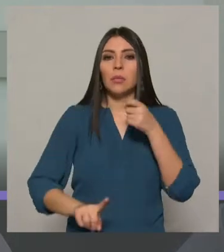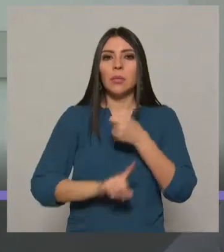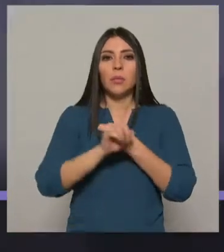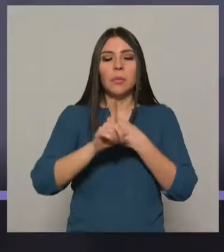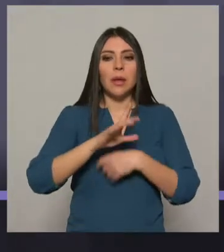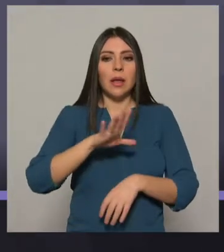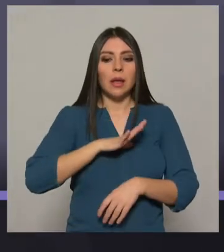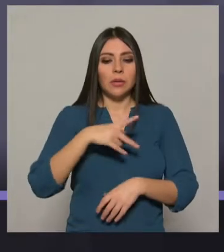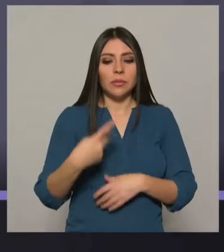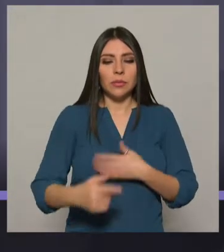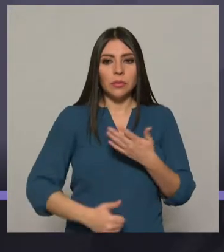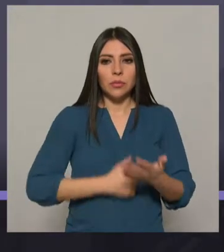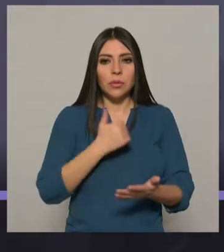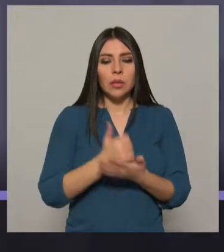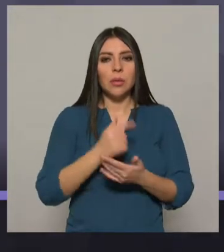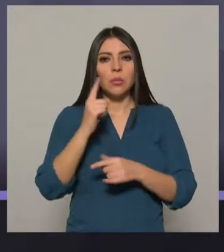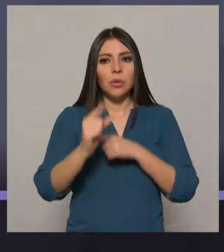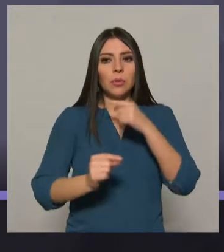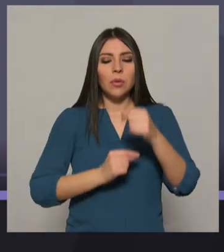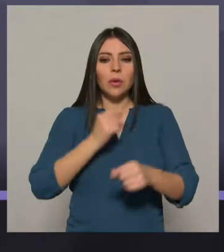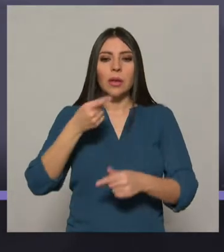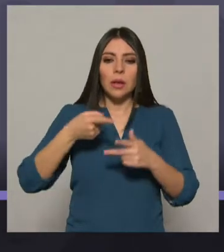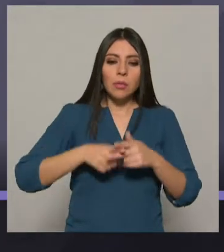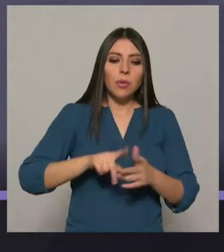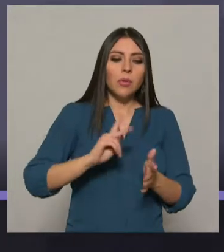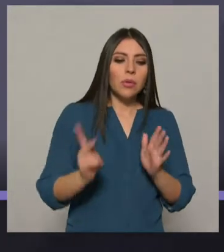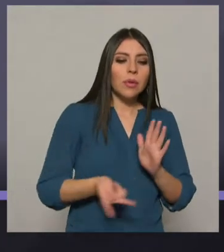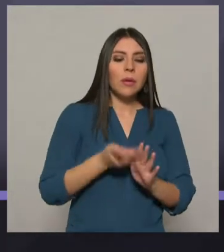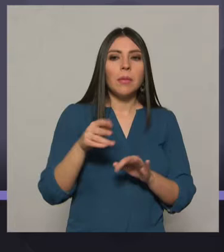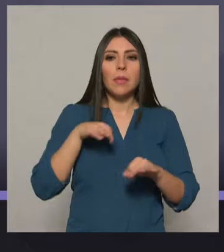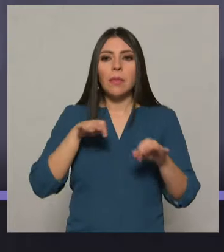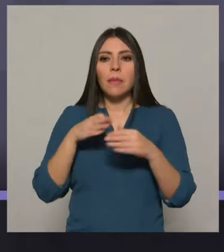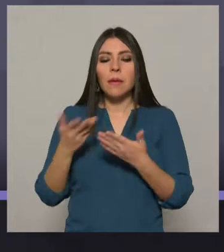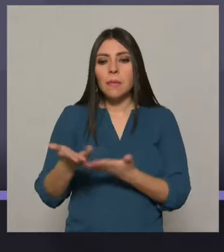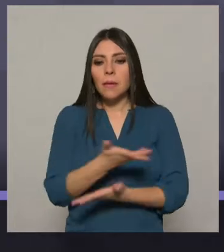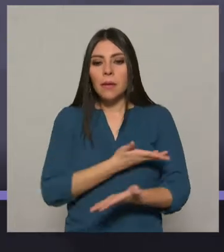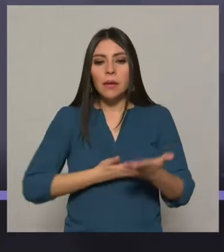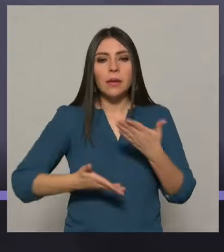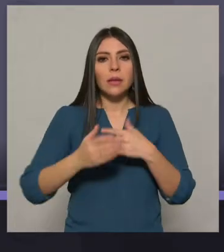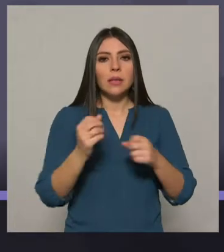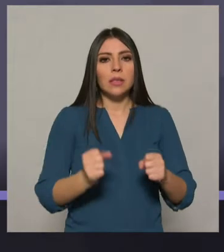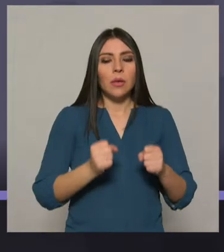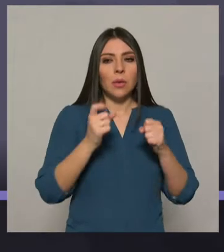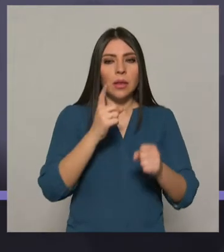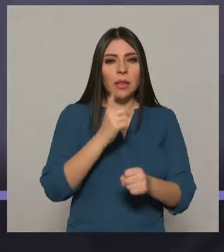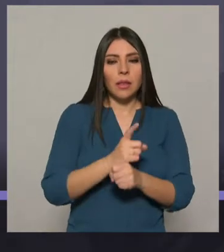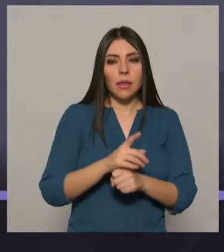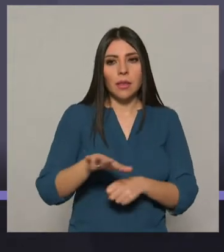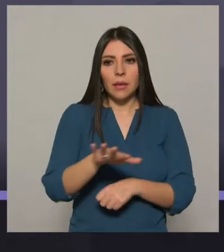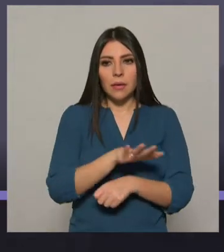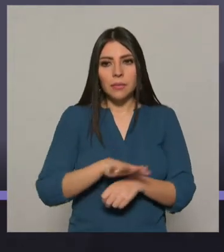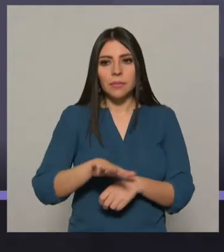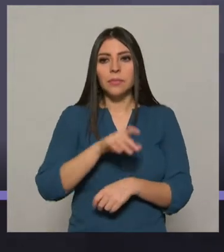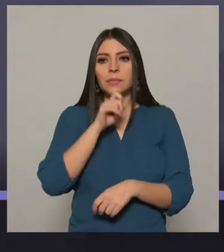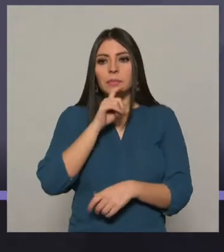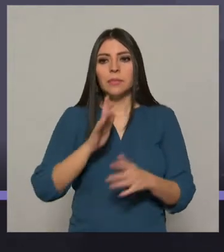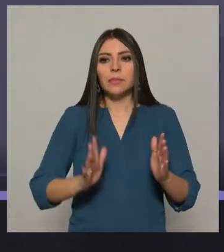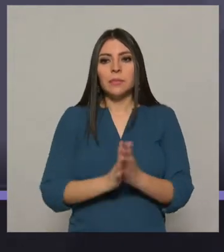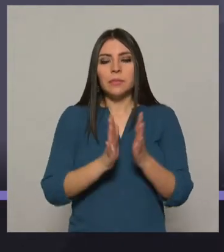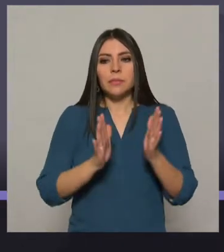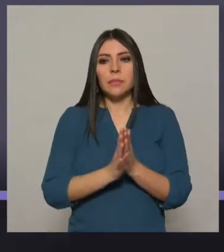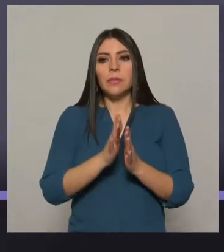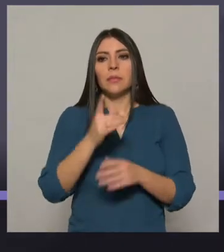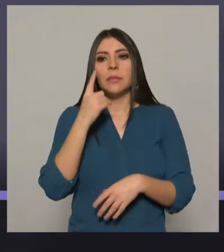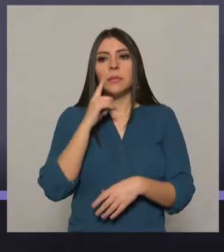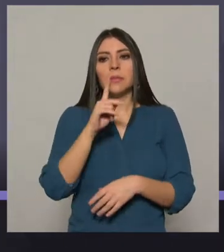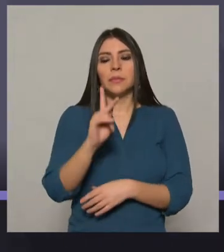esta capital y poder empezar a articular nuevamente el trabajo de seguridad ciudadana con la participación de la